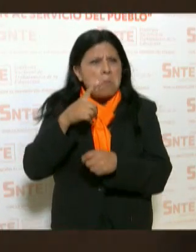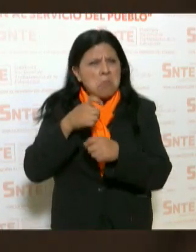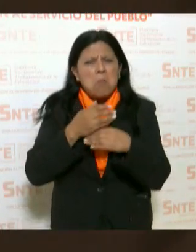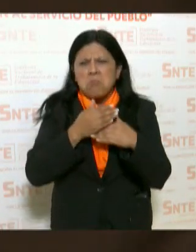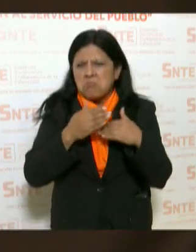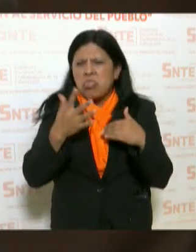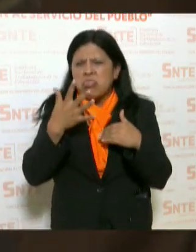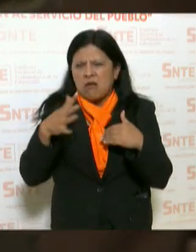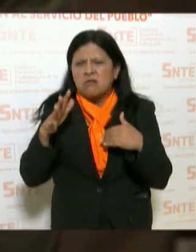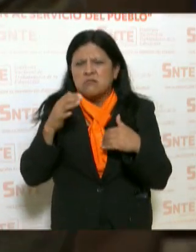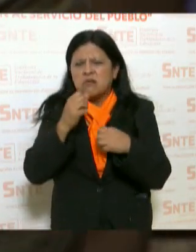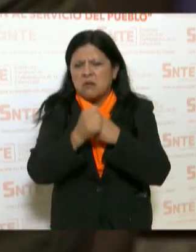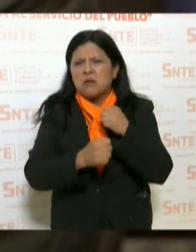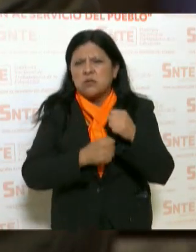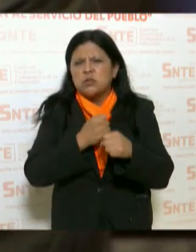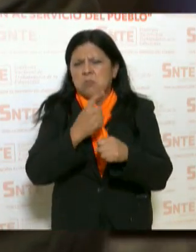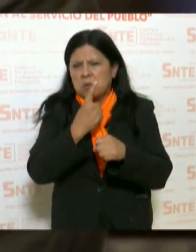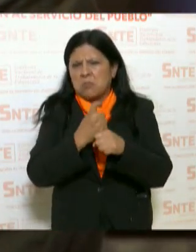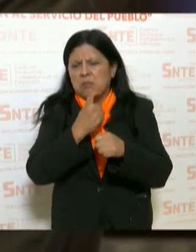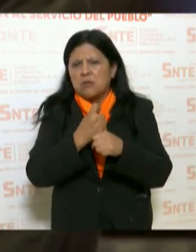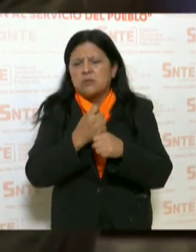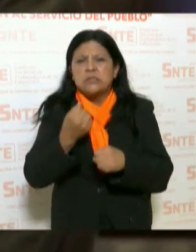XIX,